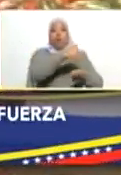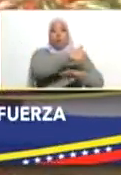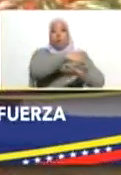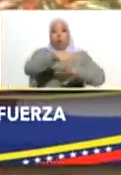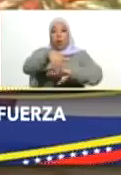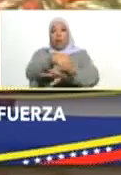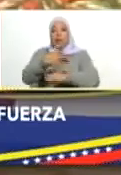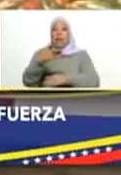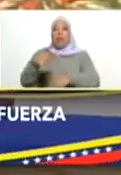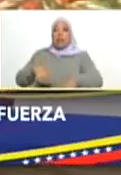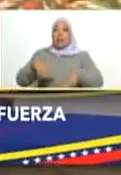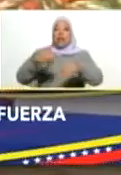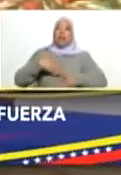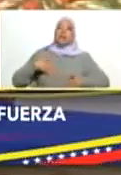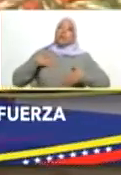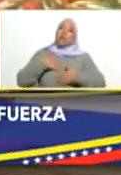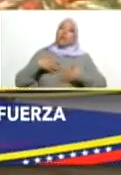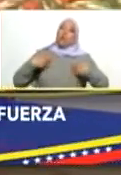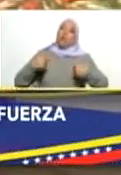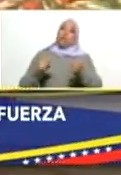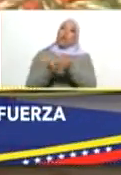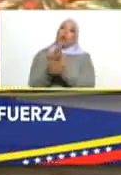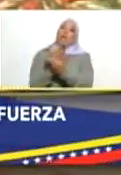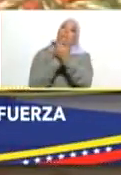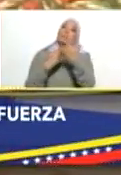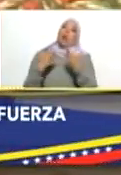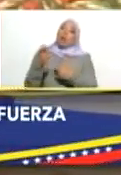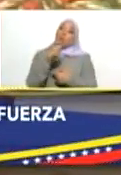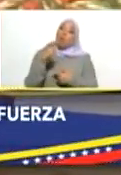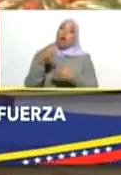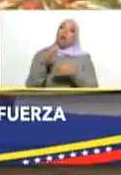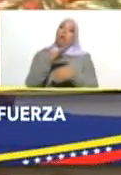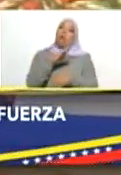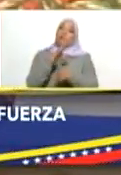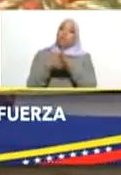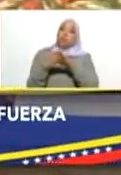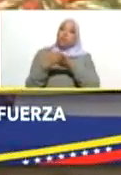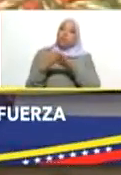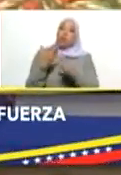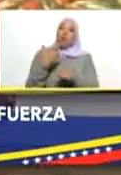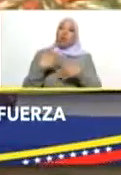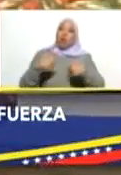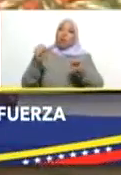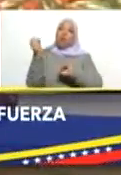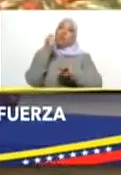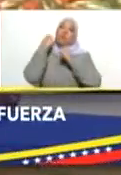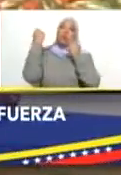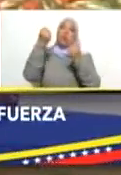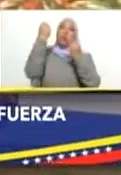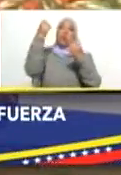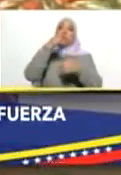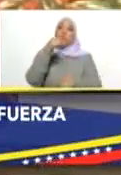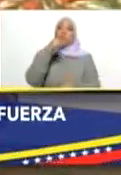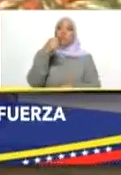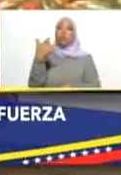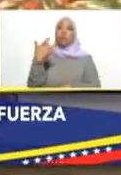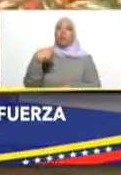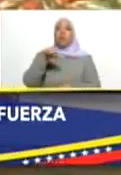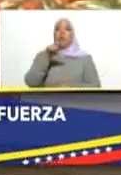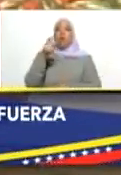sanaba con sus manos al pueblo, el Cristo rebelde que con su palabra derrumbaba a